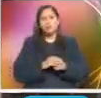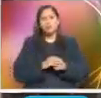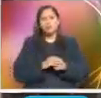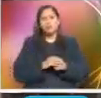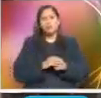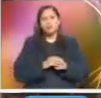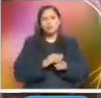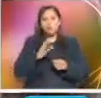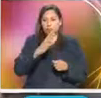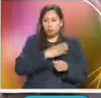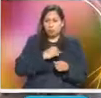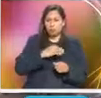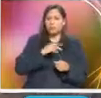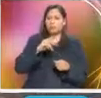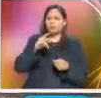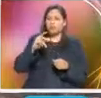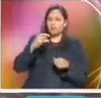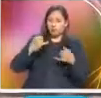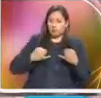también involucrar a los chavos, ¿no?